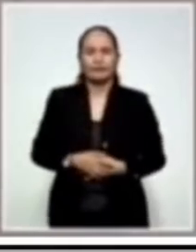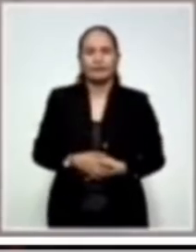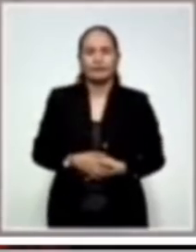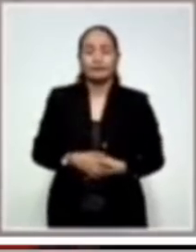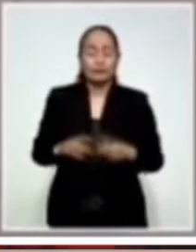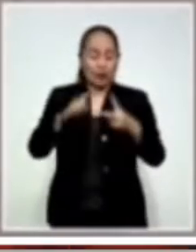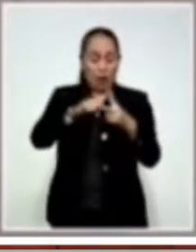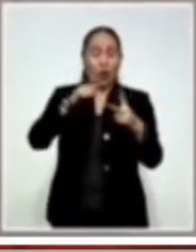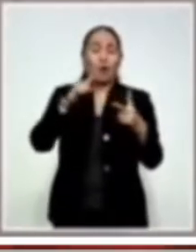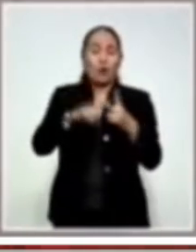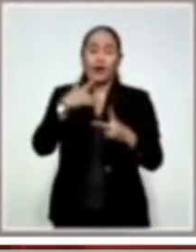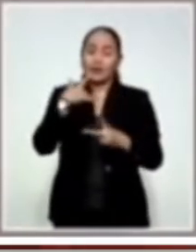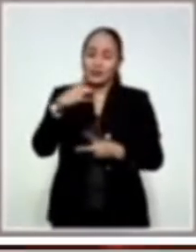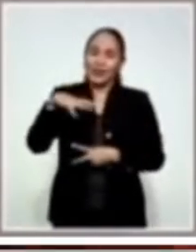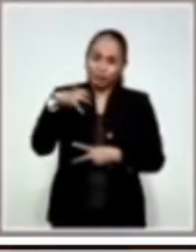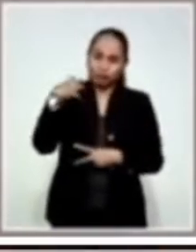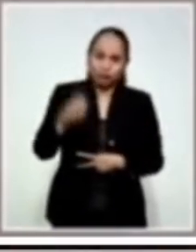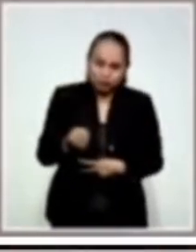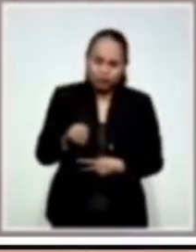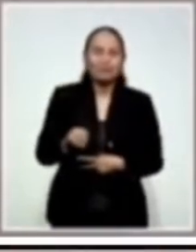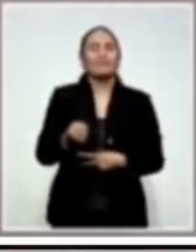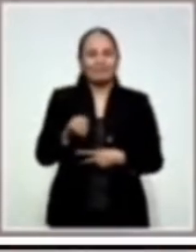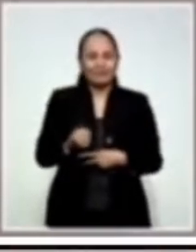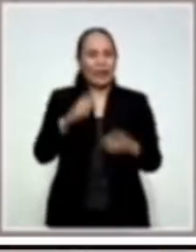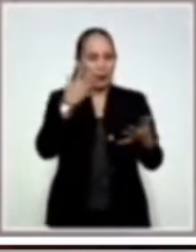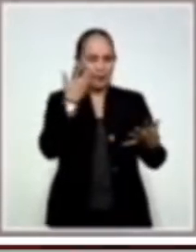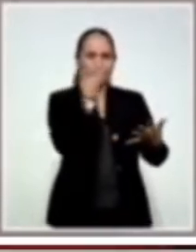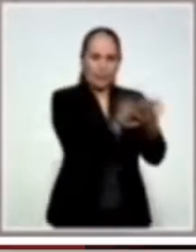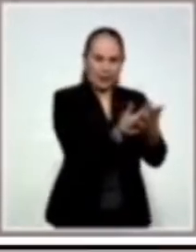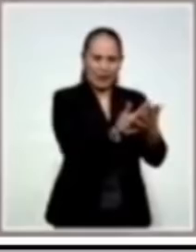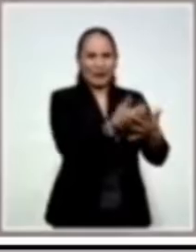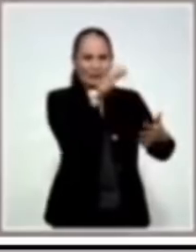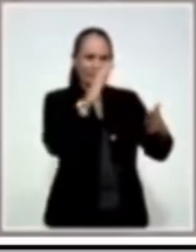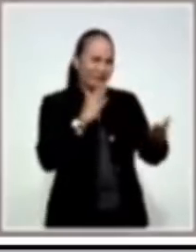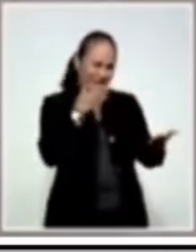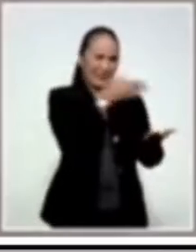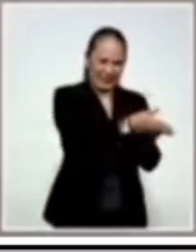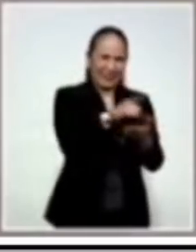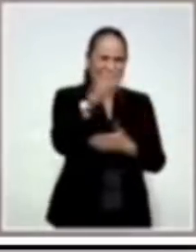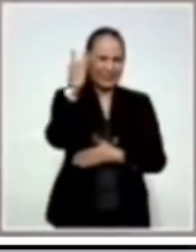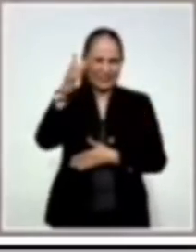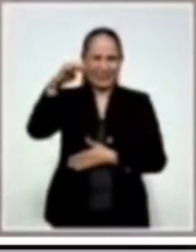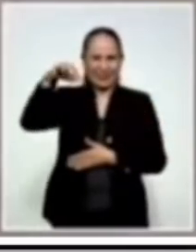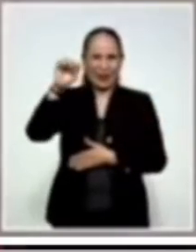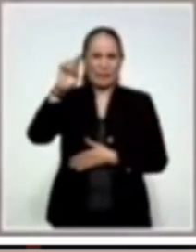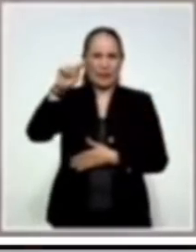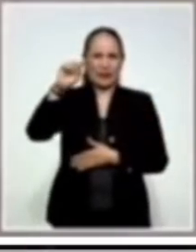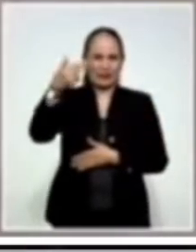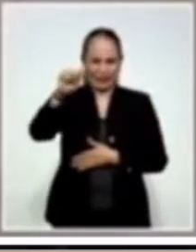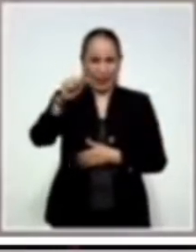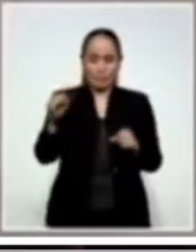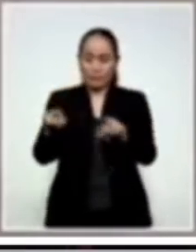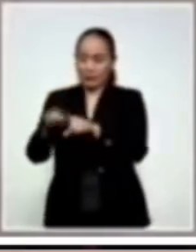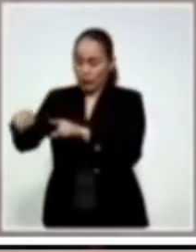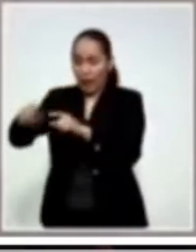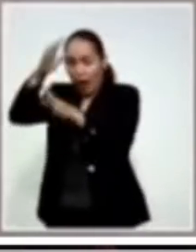dos esfuerzos, el ir al penal de Santa Marta y el celebrar este convenio, se deben ver como